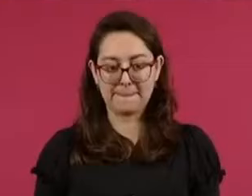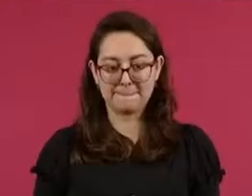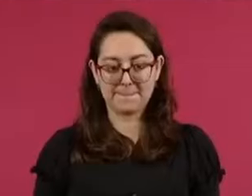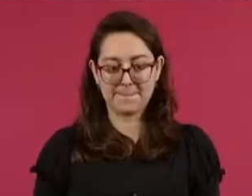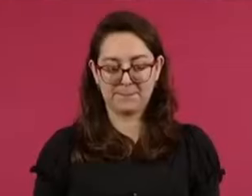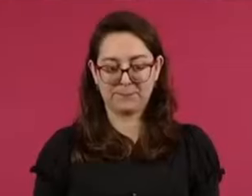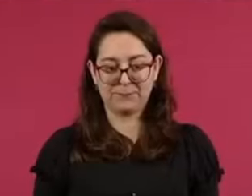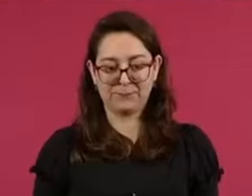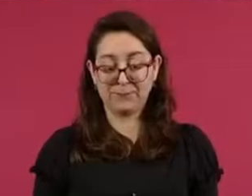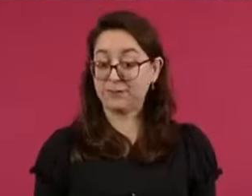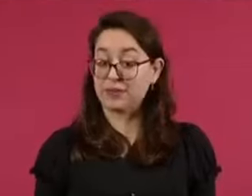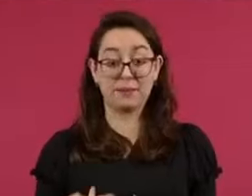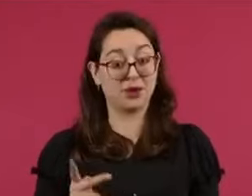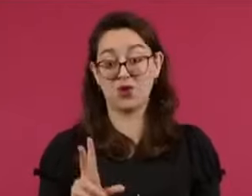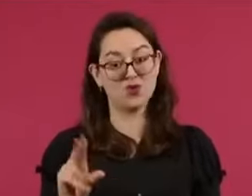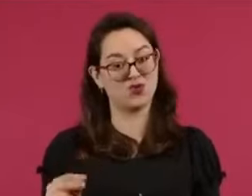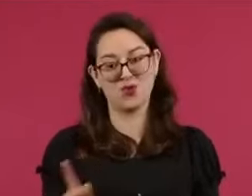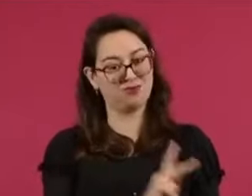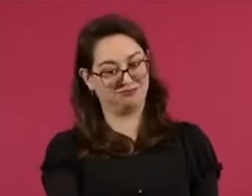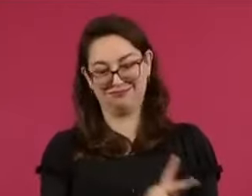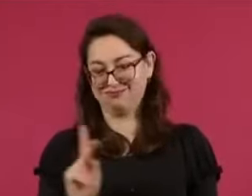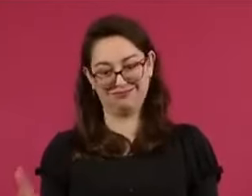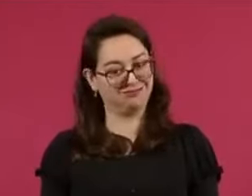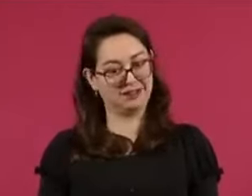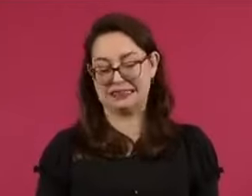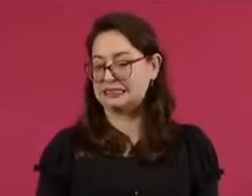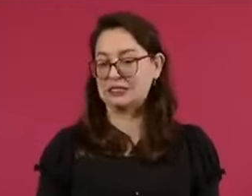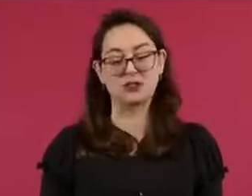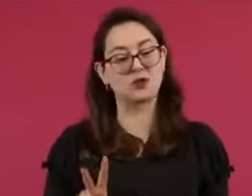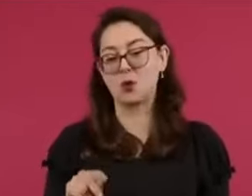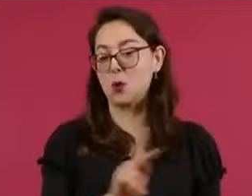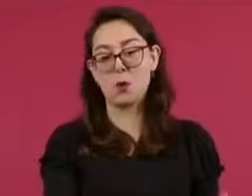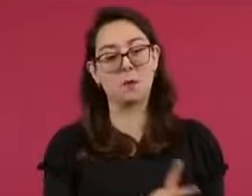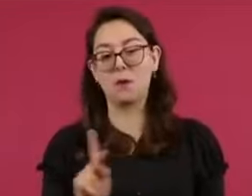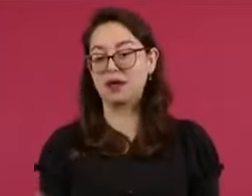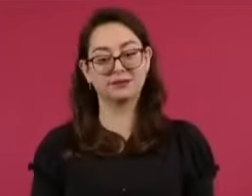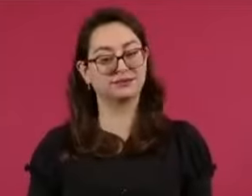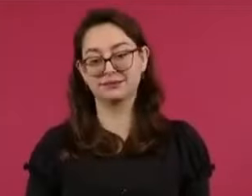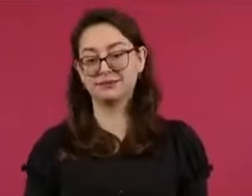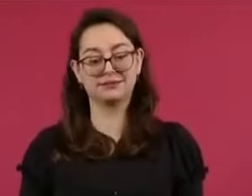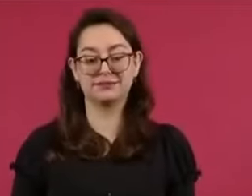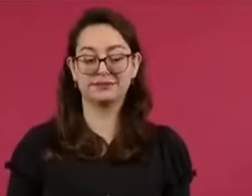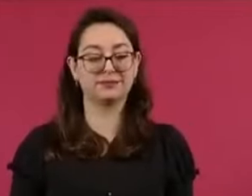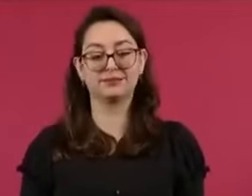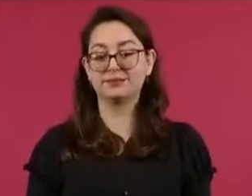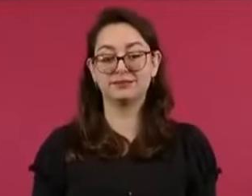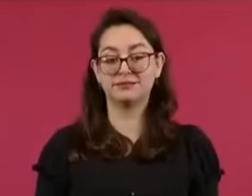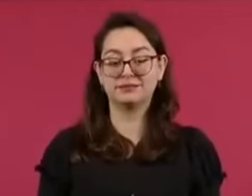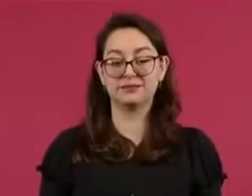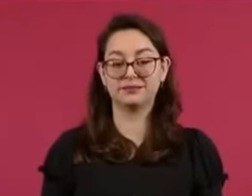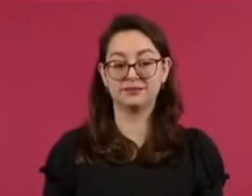Pero pues no compares al doctor Alcocer. Pues o sea, entonces. Con el doctor Alcocer, ¿sabes qué? O sea,